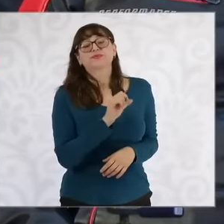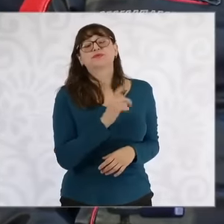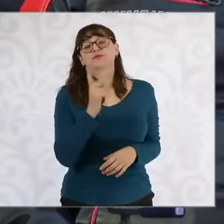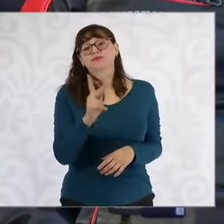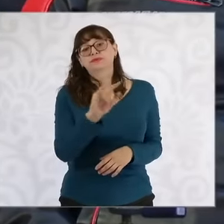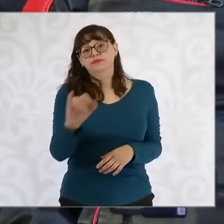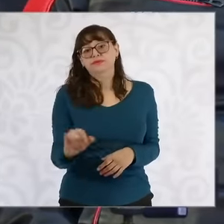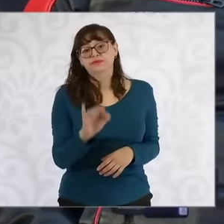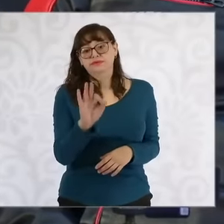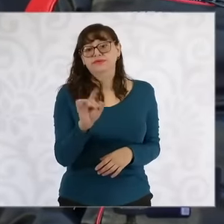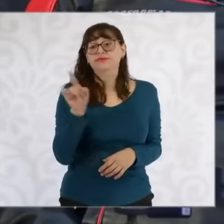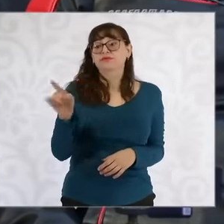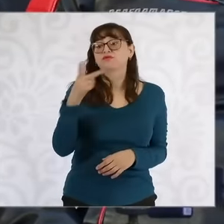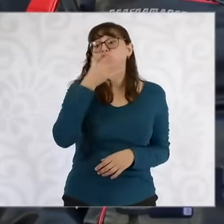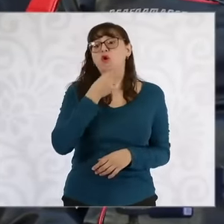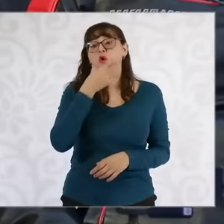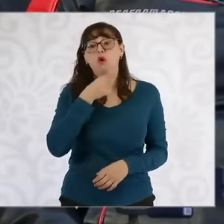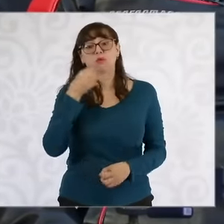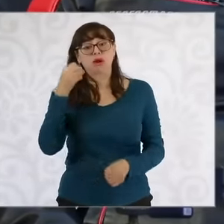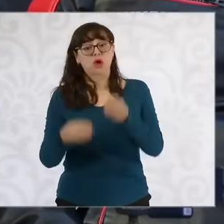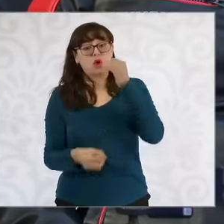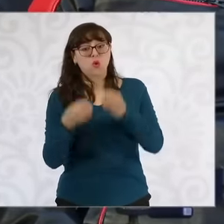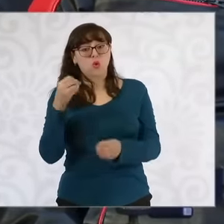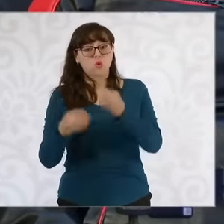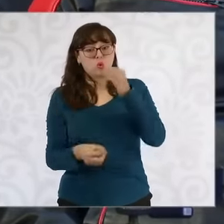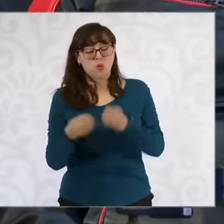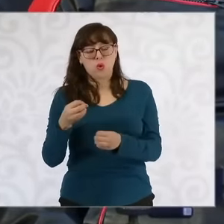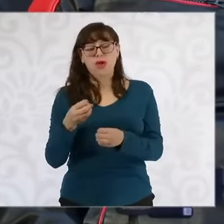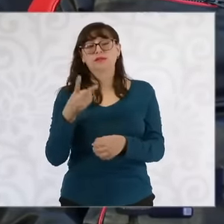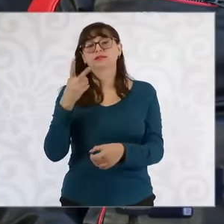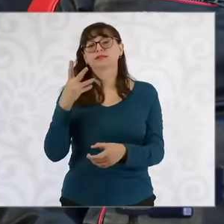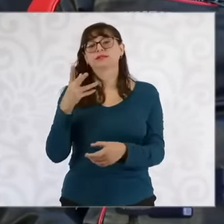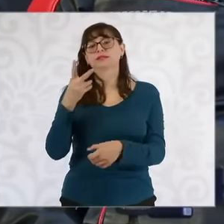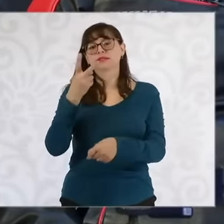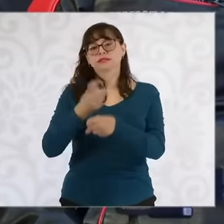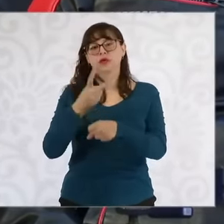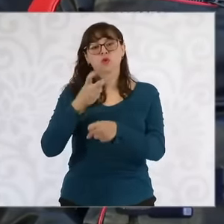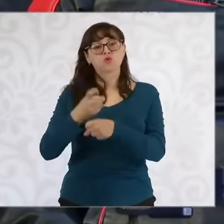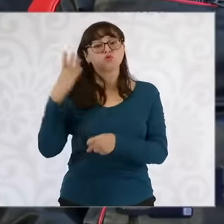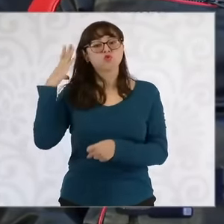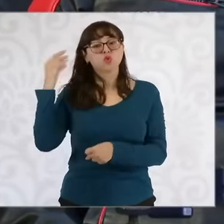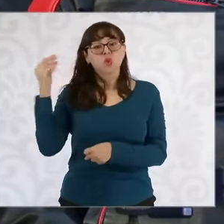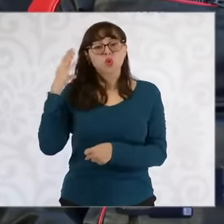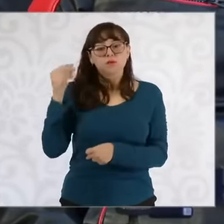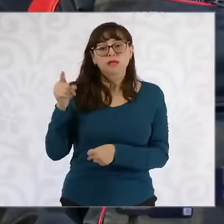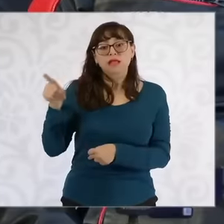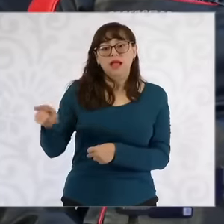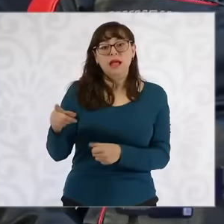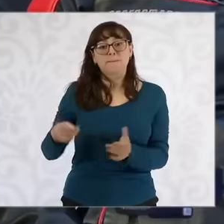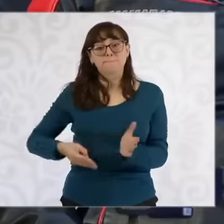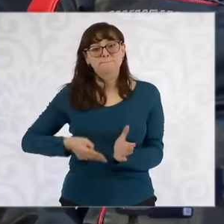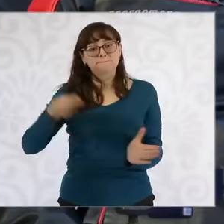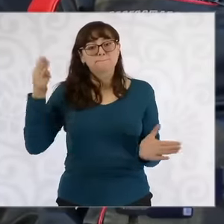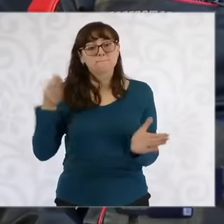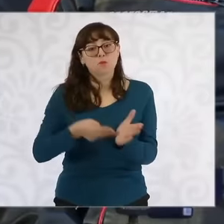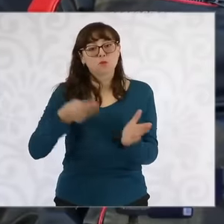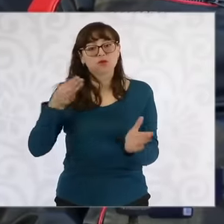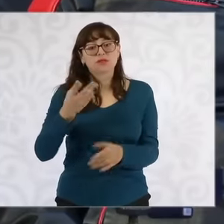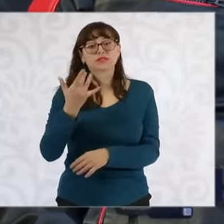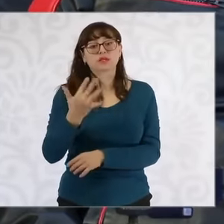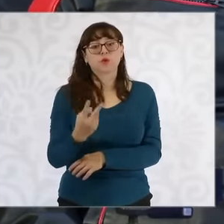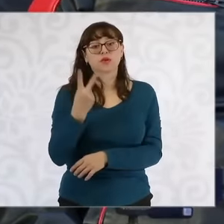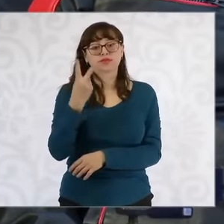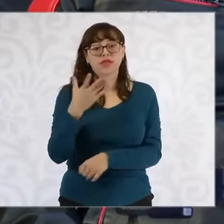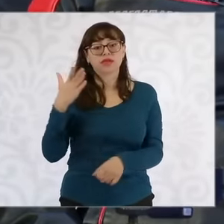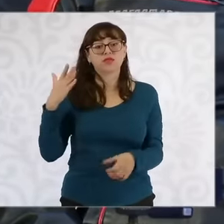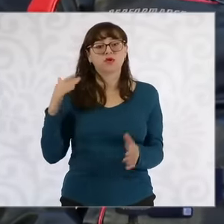juez Francisco Javier García, titular juzgado segundo de distrito en Colima, ya fijó una multa de